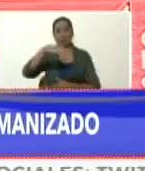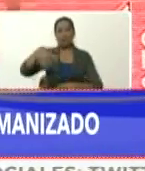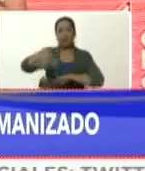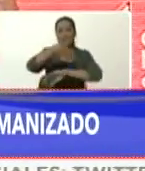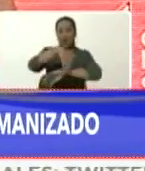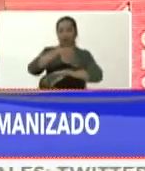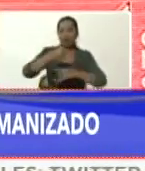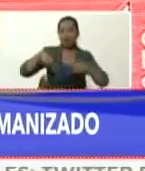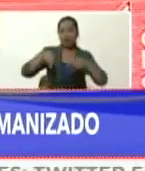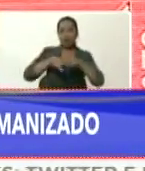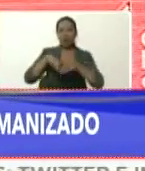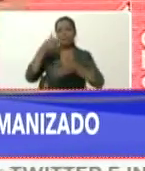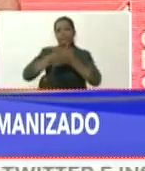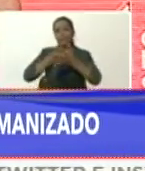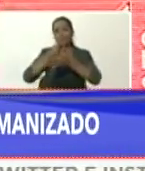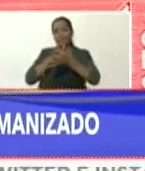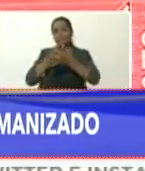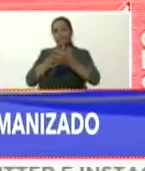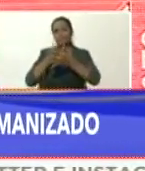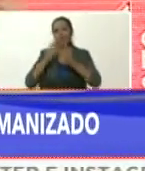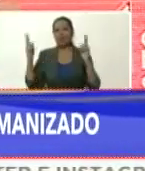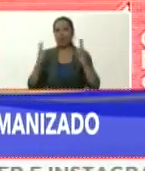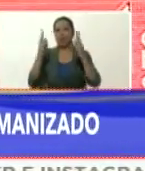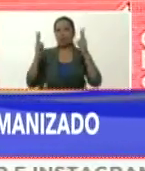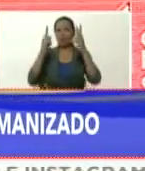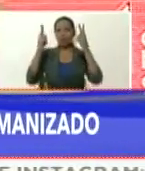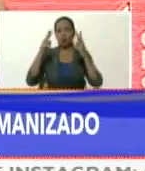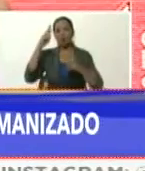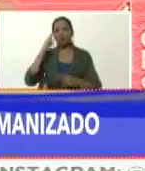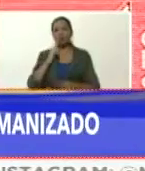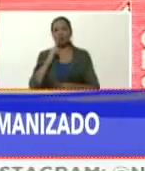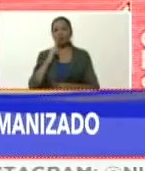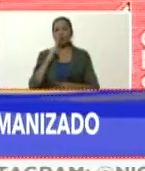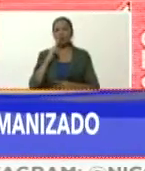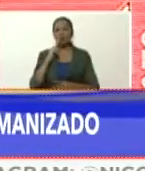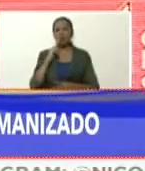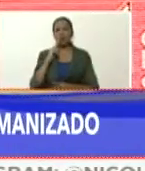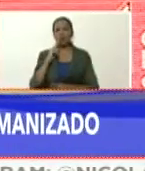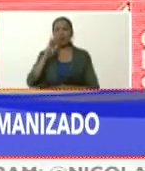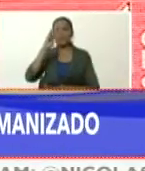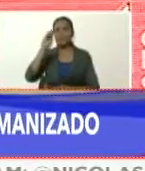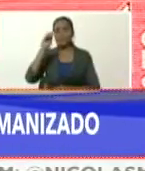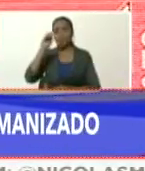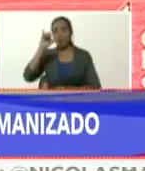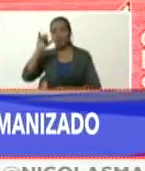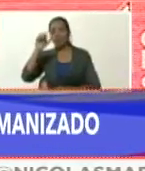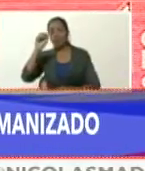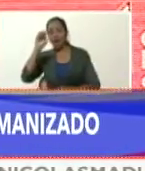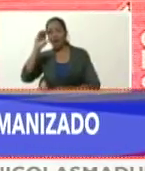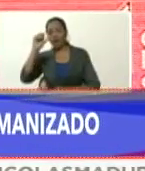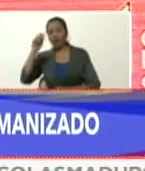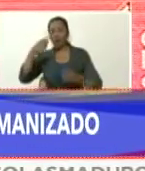calles, la batalla, la victoria de Bolívar en Boyacá y la liberación de la